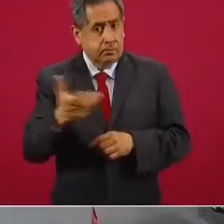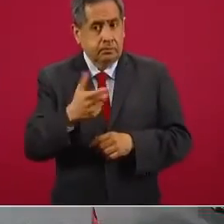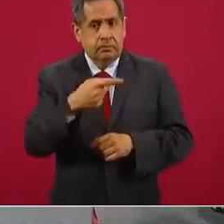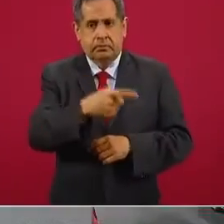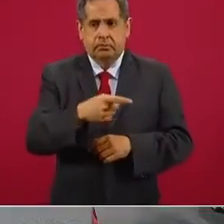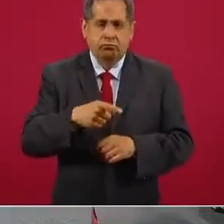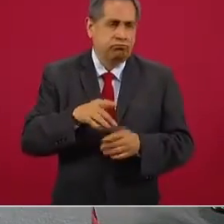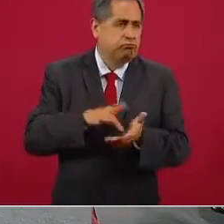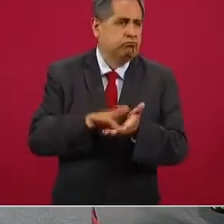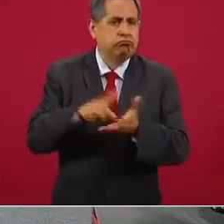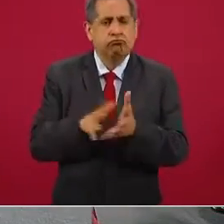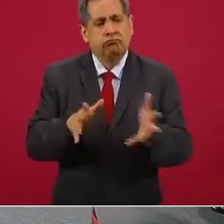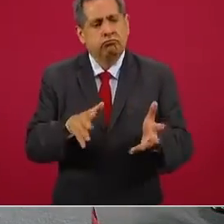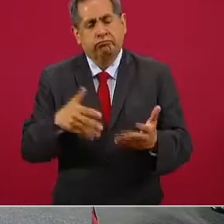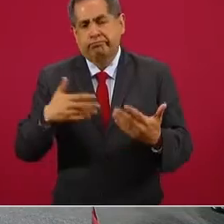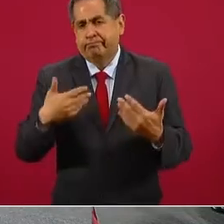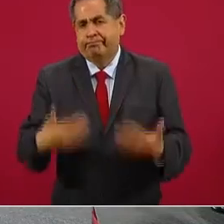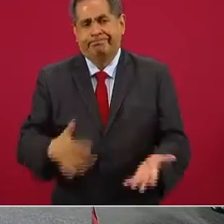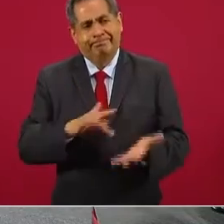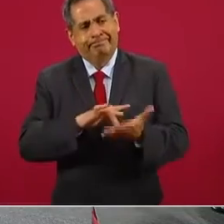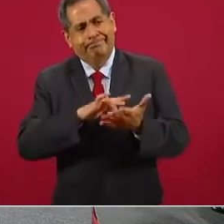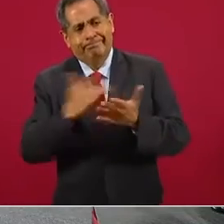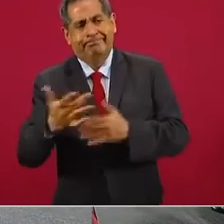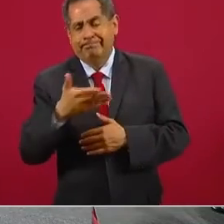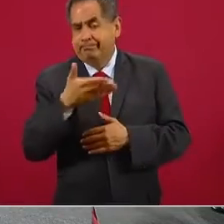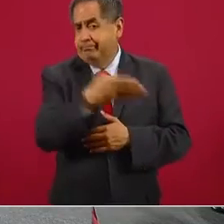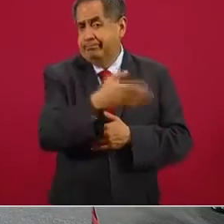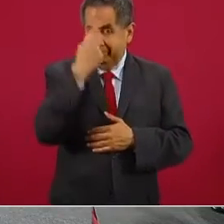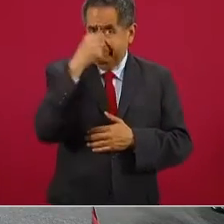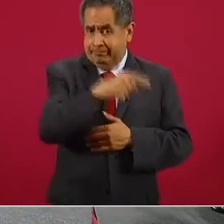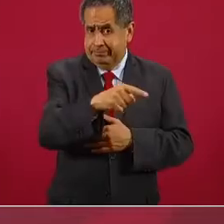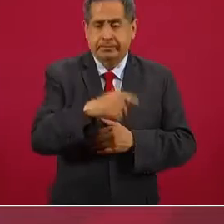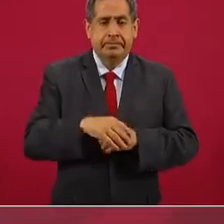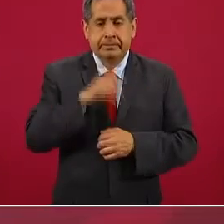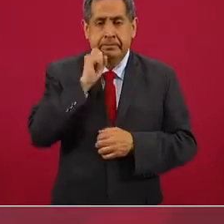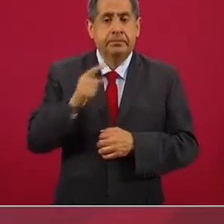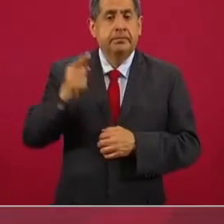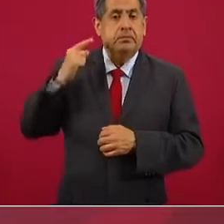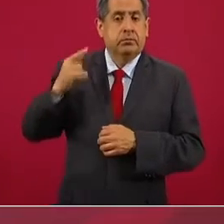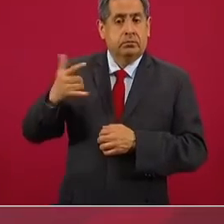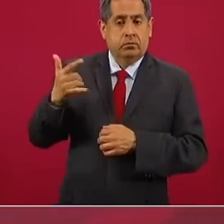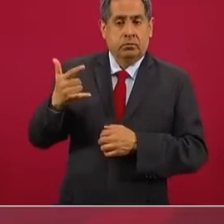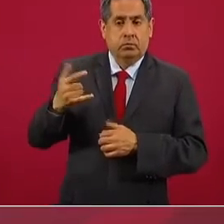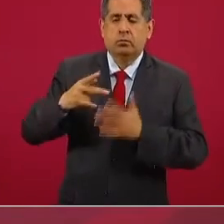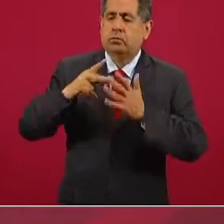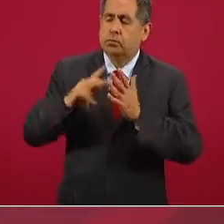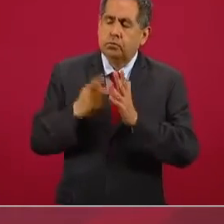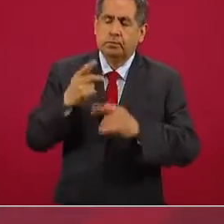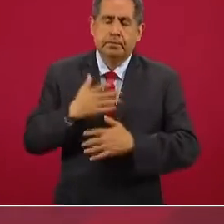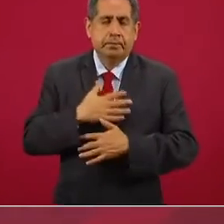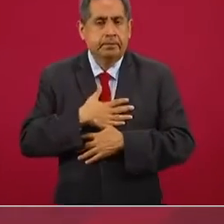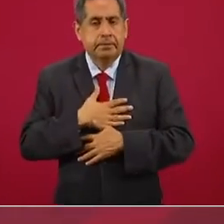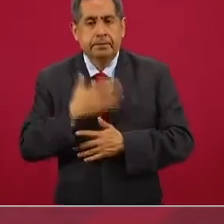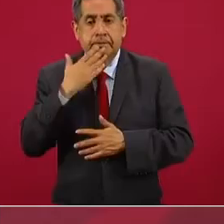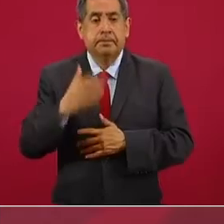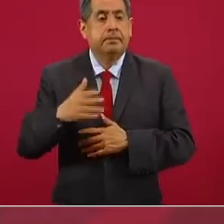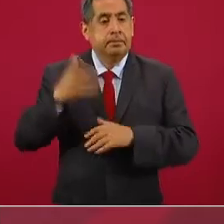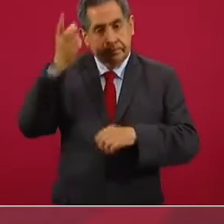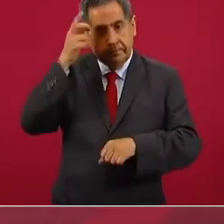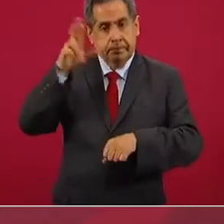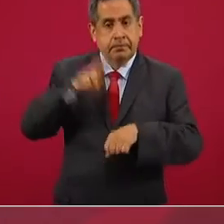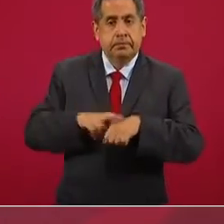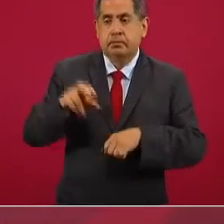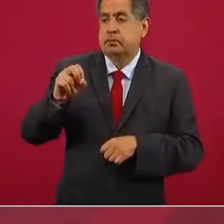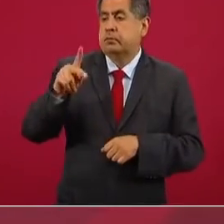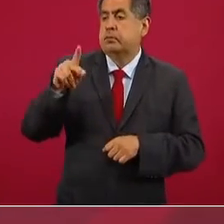la ha implementado. Por eso, además, en julio tuvimos otra gran satisfacción, recibir de la directora de la